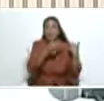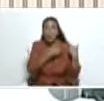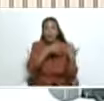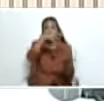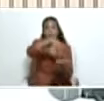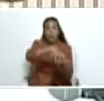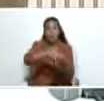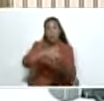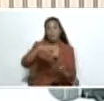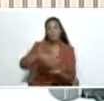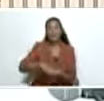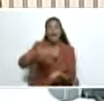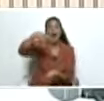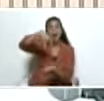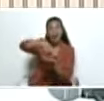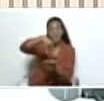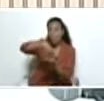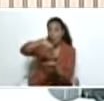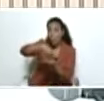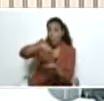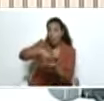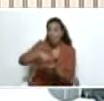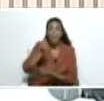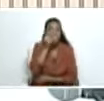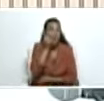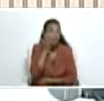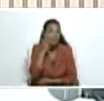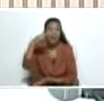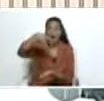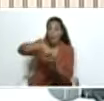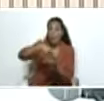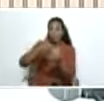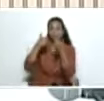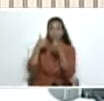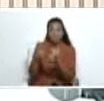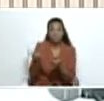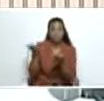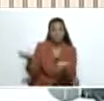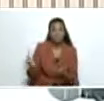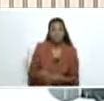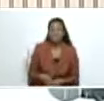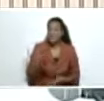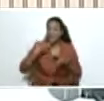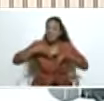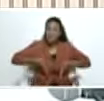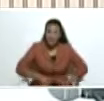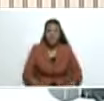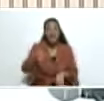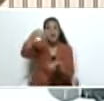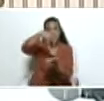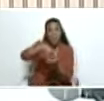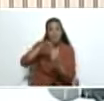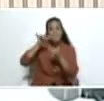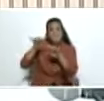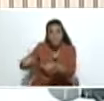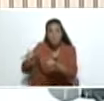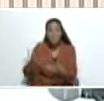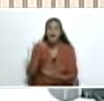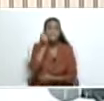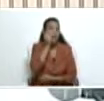Estado Carabobo, la madrina de Carabobo, tremenda madrina tiene Carabobo, carabobeña de puro cepa, valenciana.